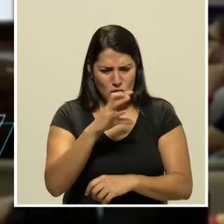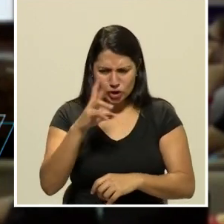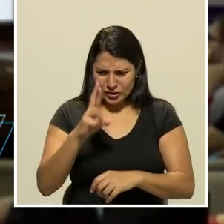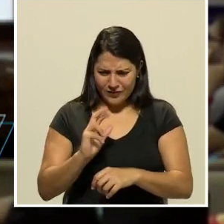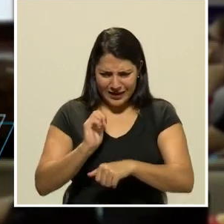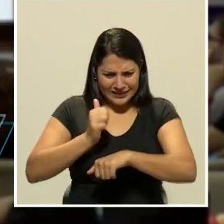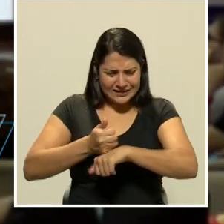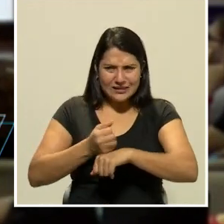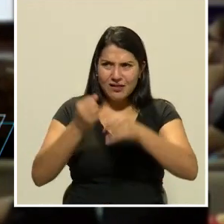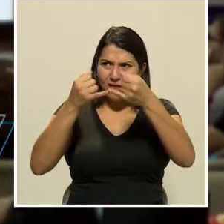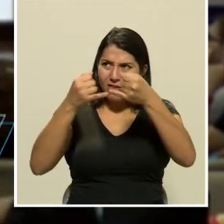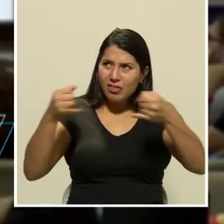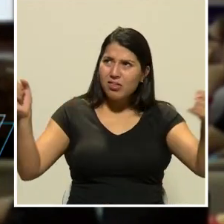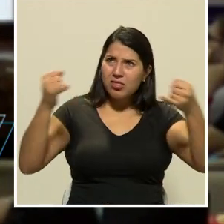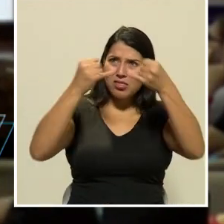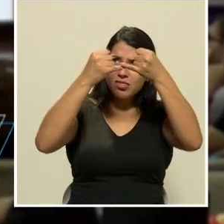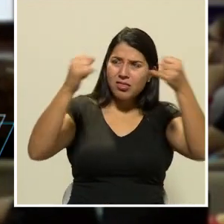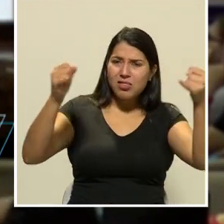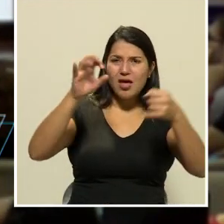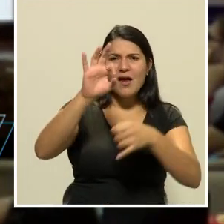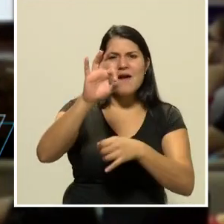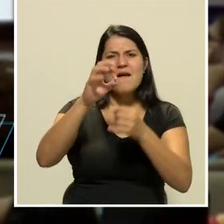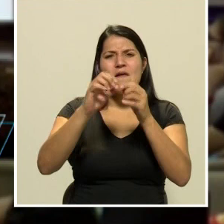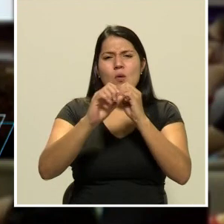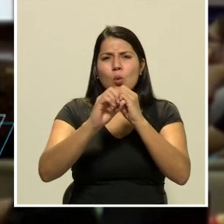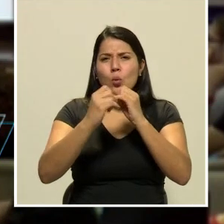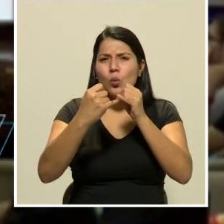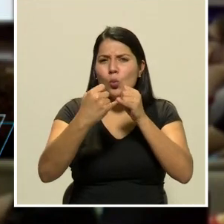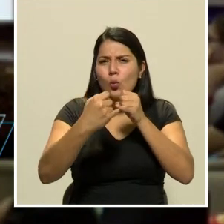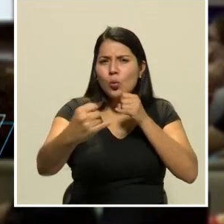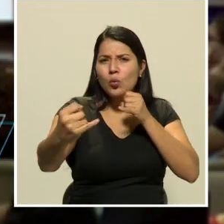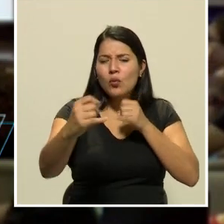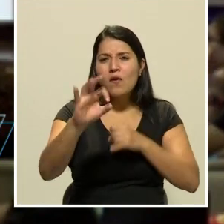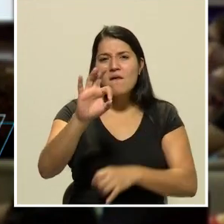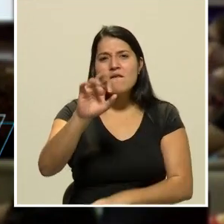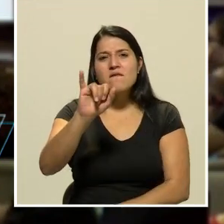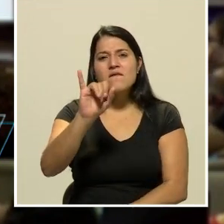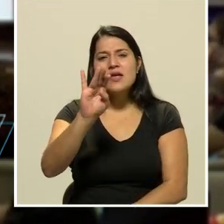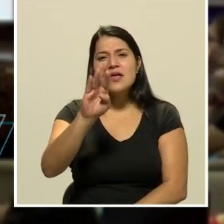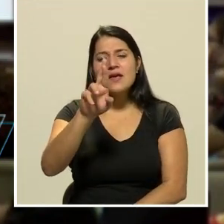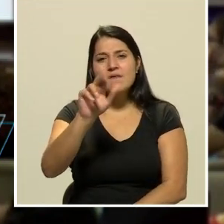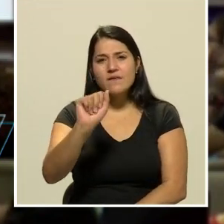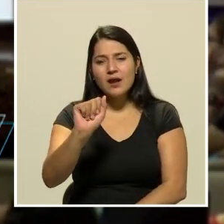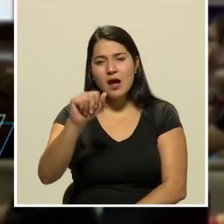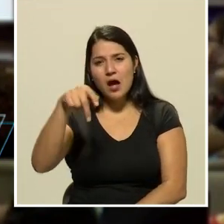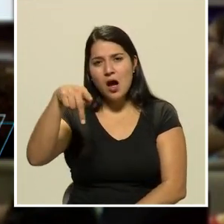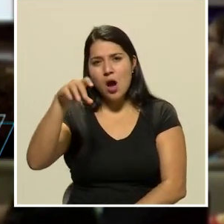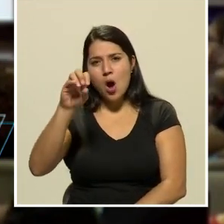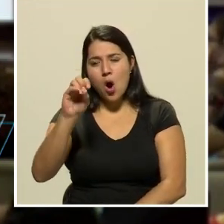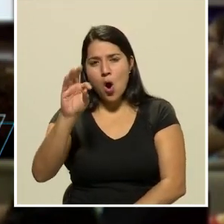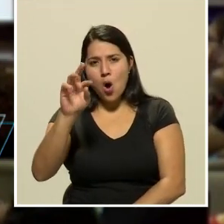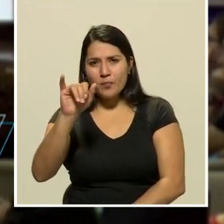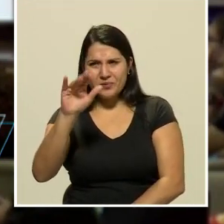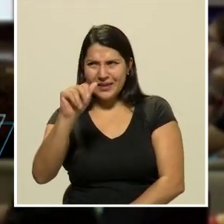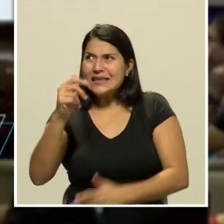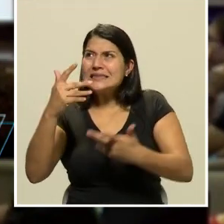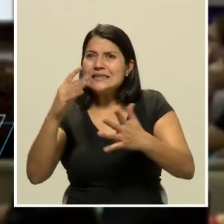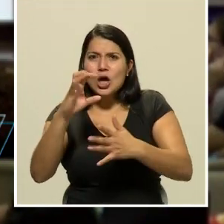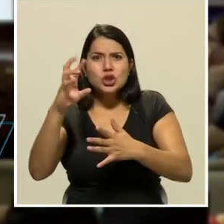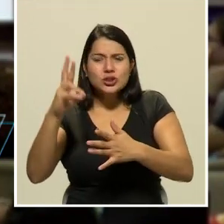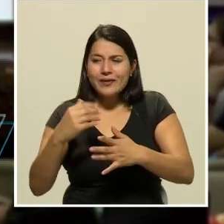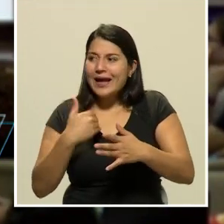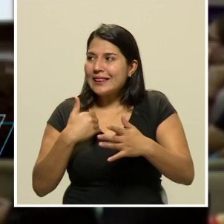este y por el oeste, con incluso fibra, ¿verdad? No es eso, ni nos falta el